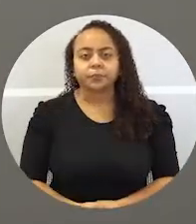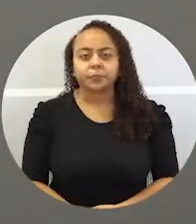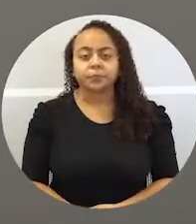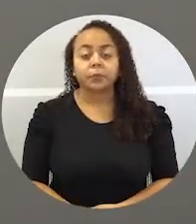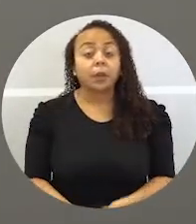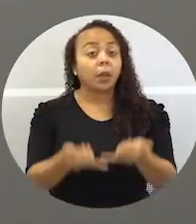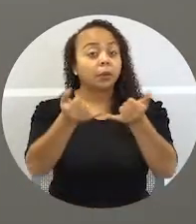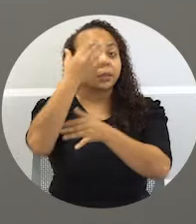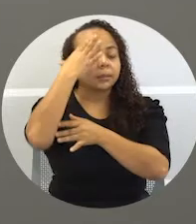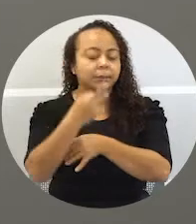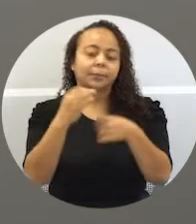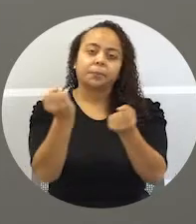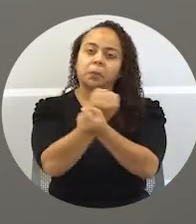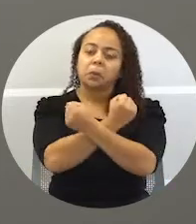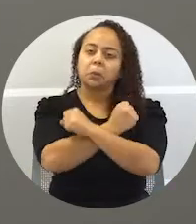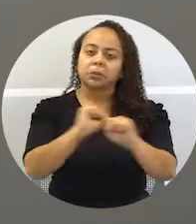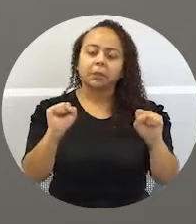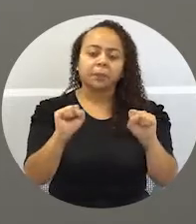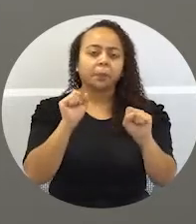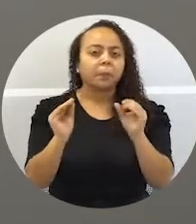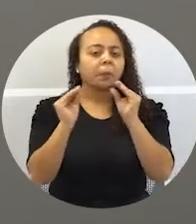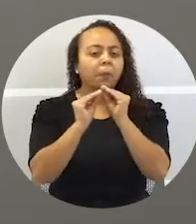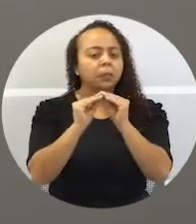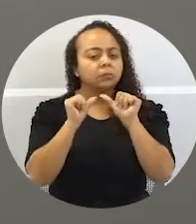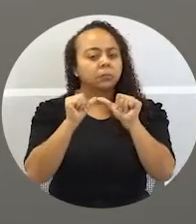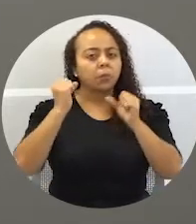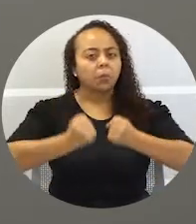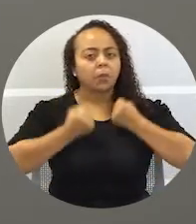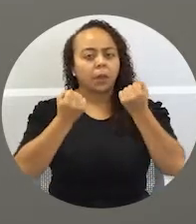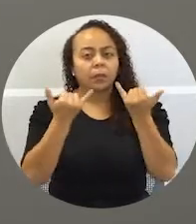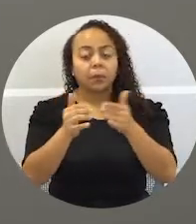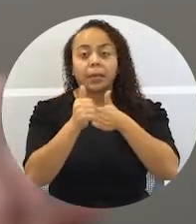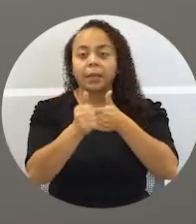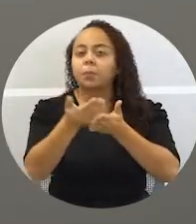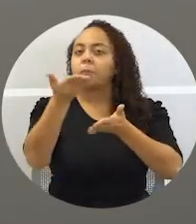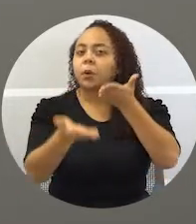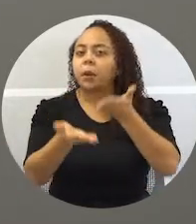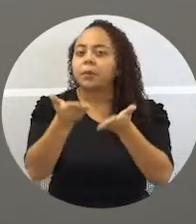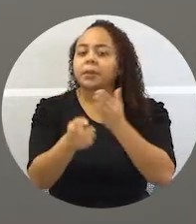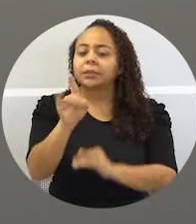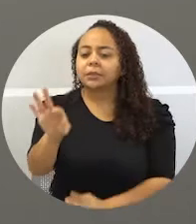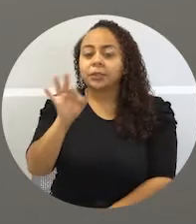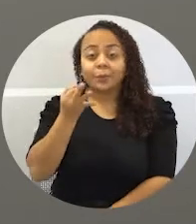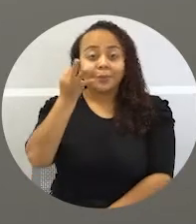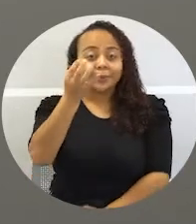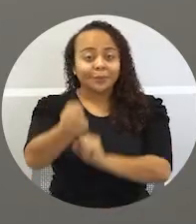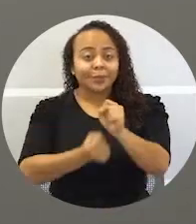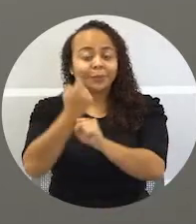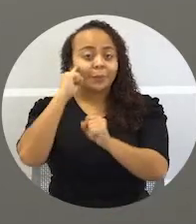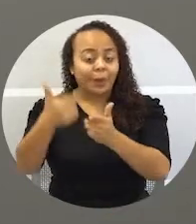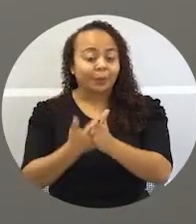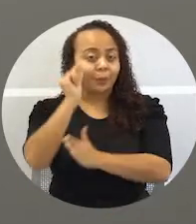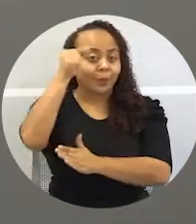se considera que no es posible descartar una mayor consolidación del poder del actual líder que probablemente se ha seleccionado el otro año para un nuevo